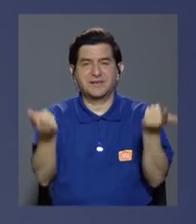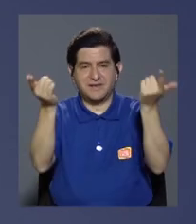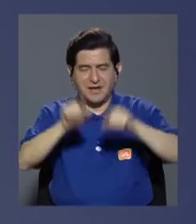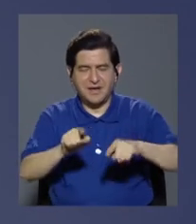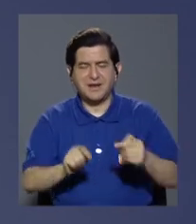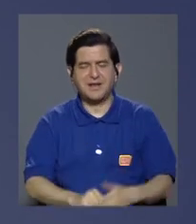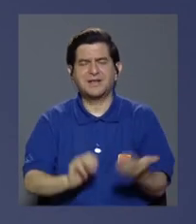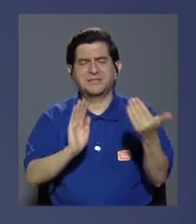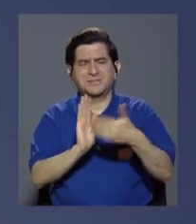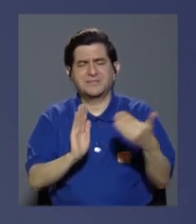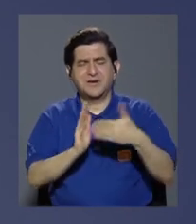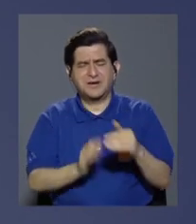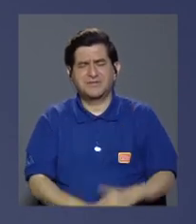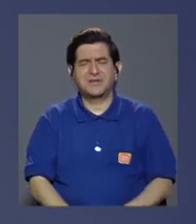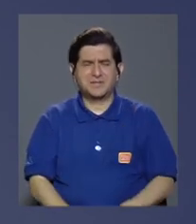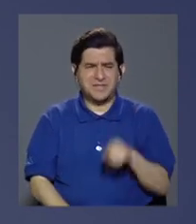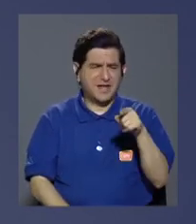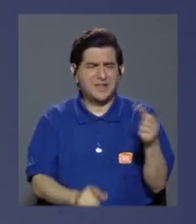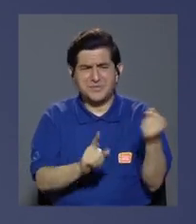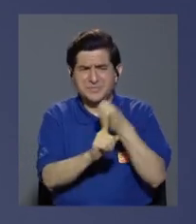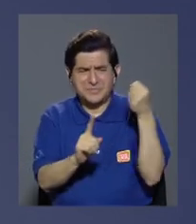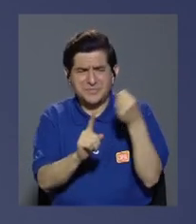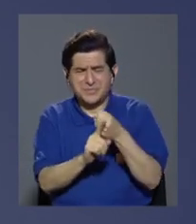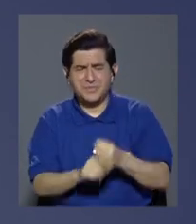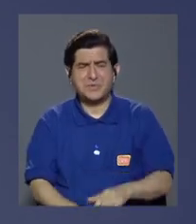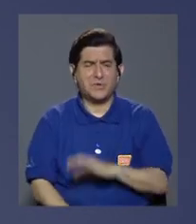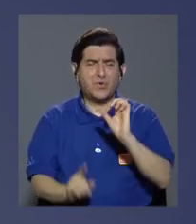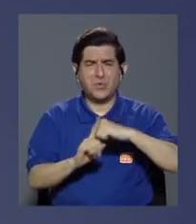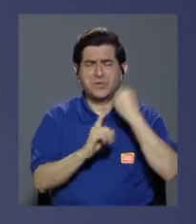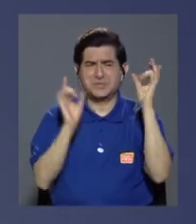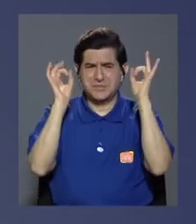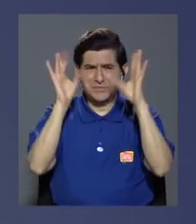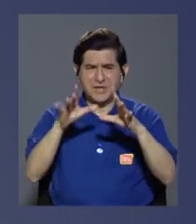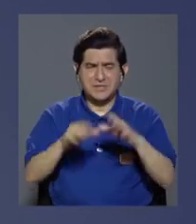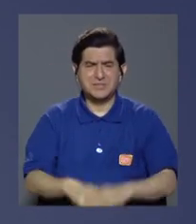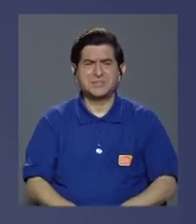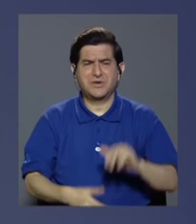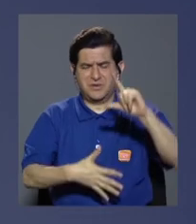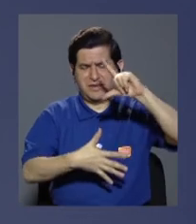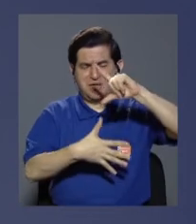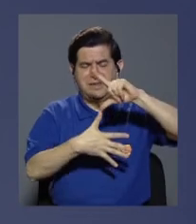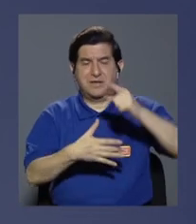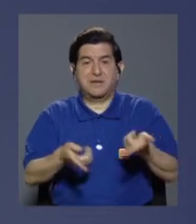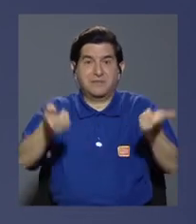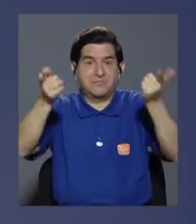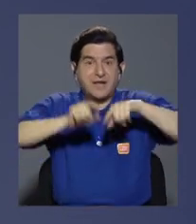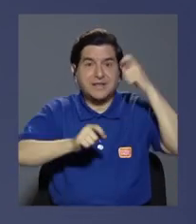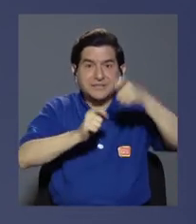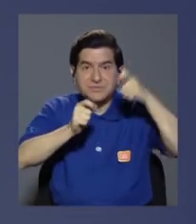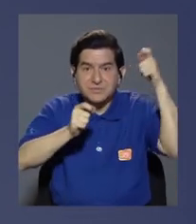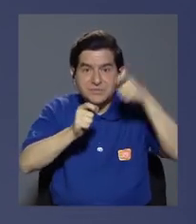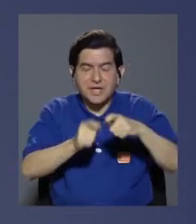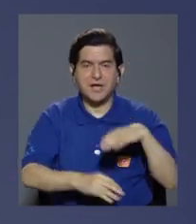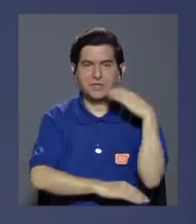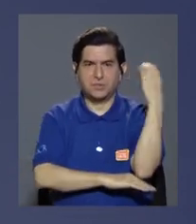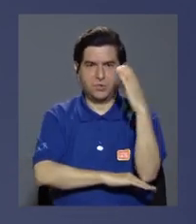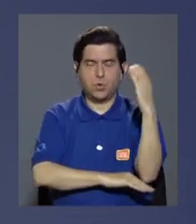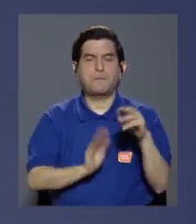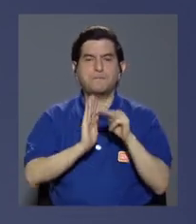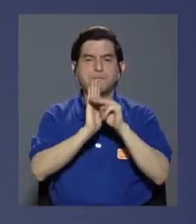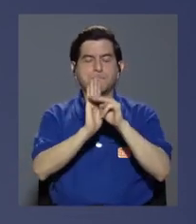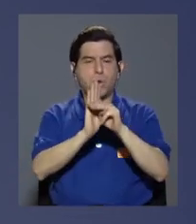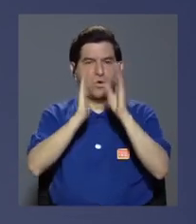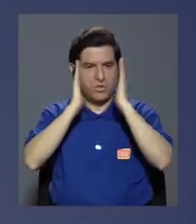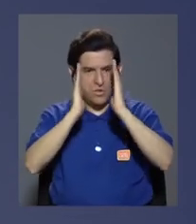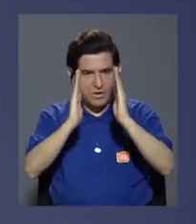sufren atrocidades y que han vivido calamidades en toda la américa latina y que en este caso específico colombia es un modelo a seguir